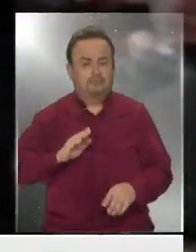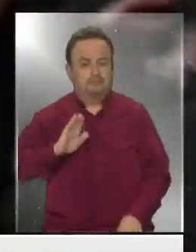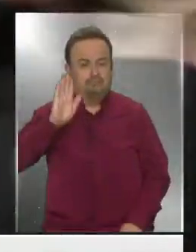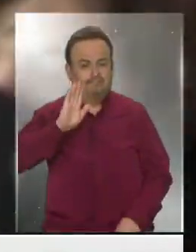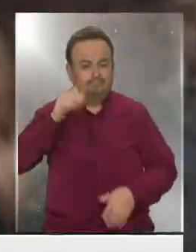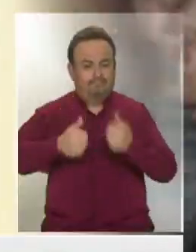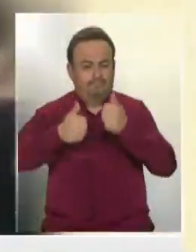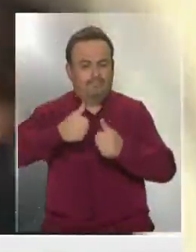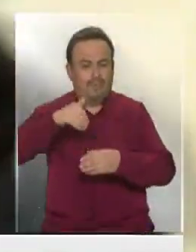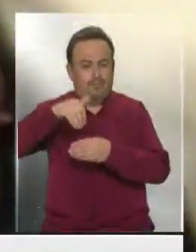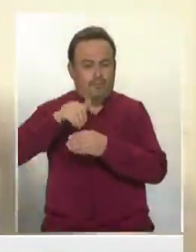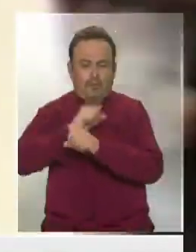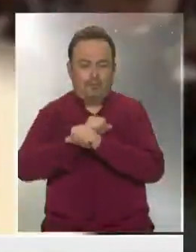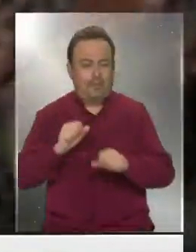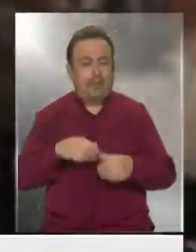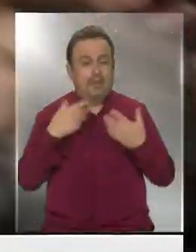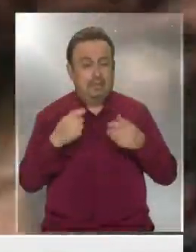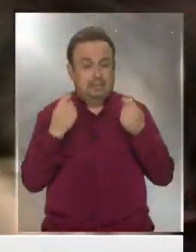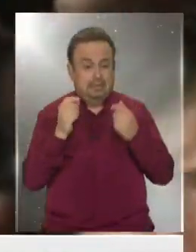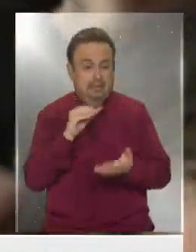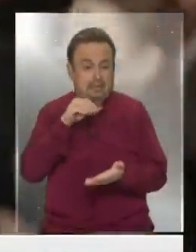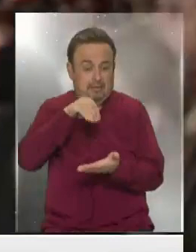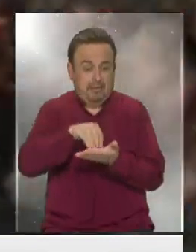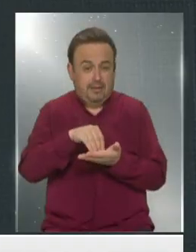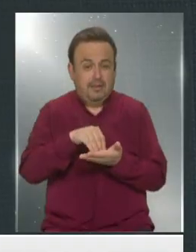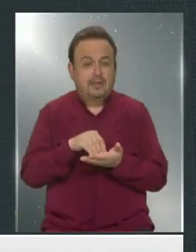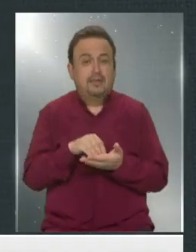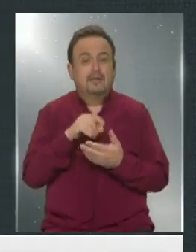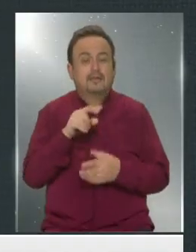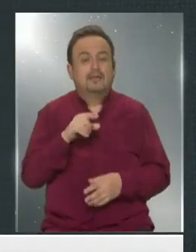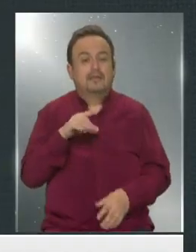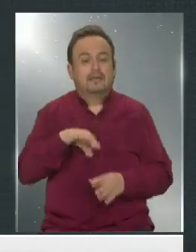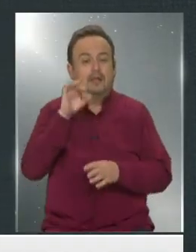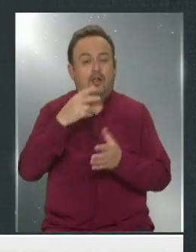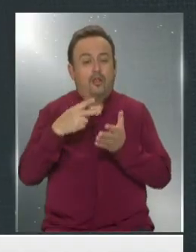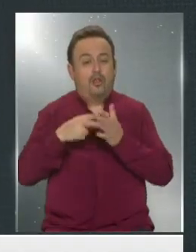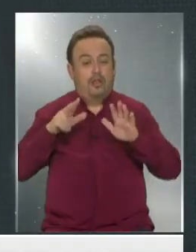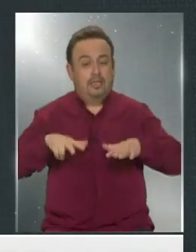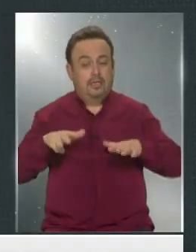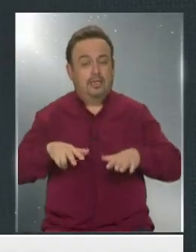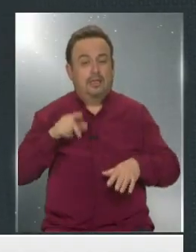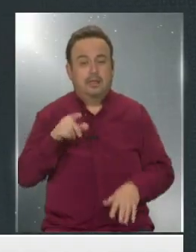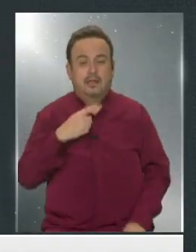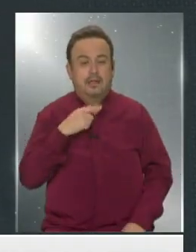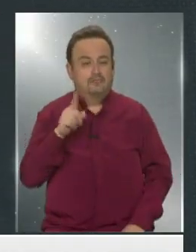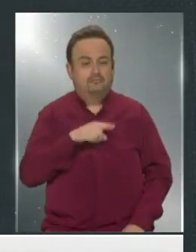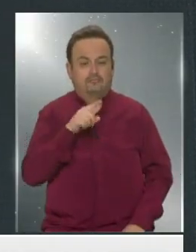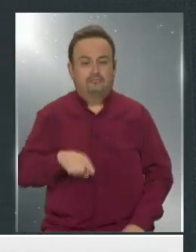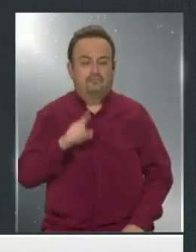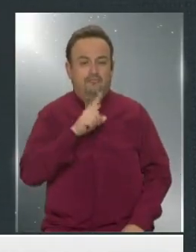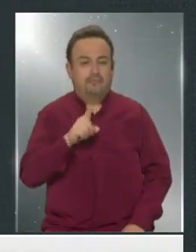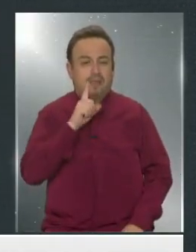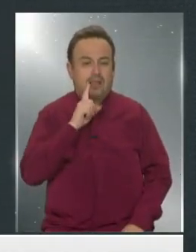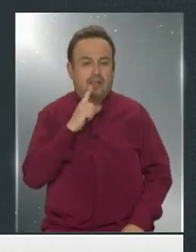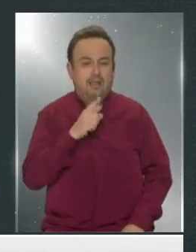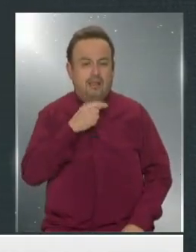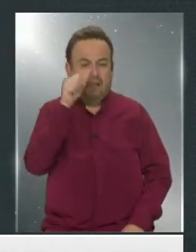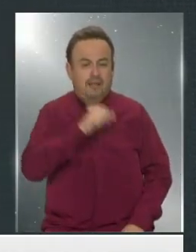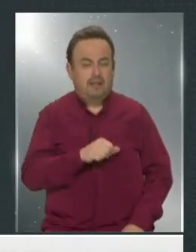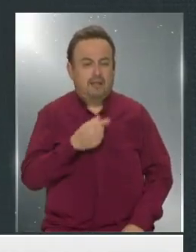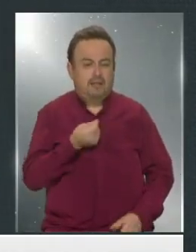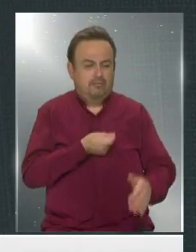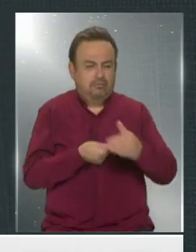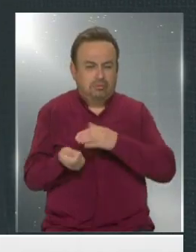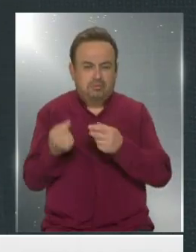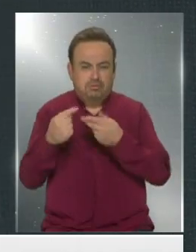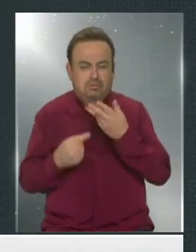en las urnas. Cuando intentó inscribir su candidatura a las elecciones de 2018, lo inhabilitaron por tener condenas por malversación